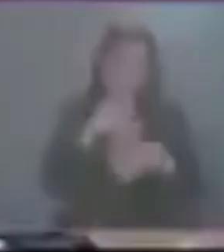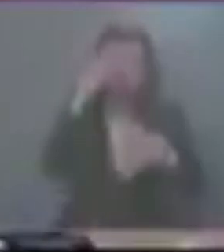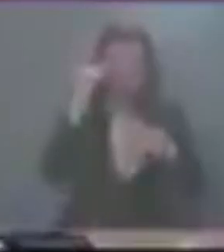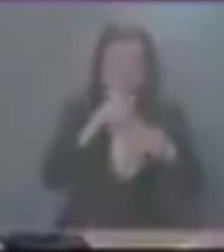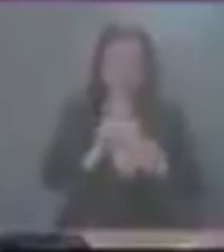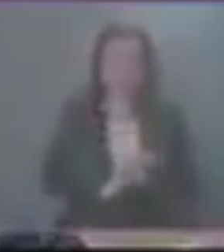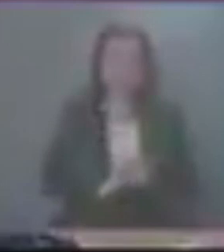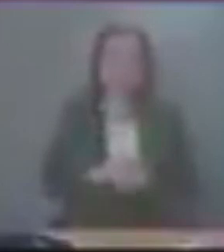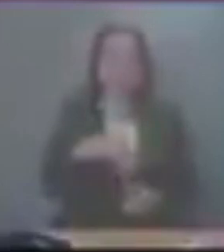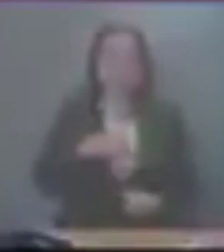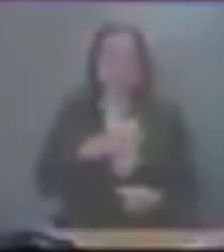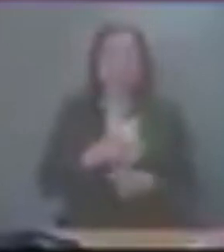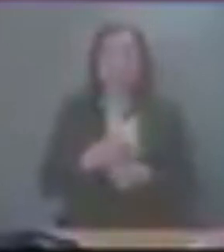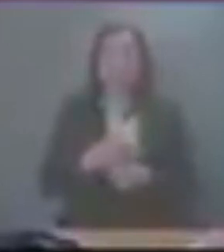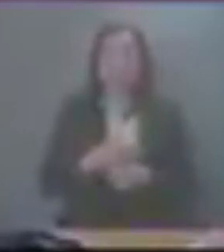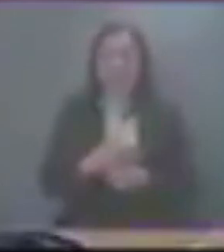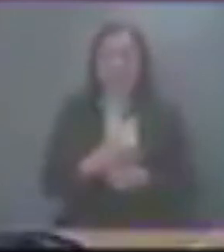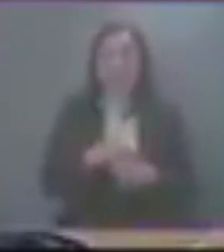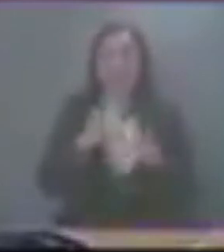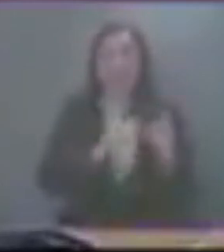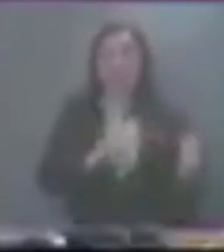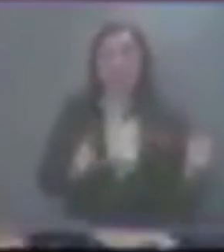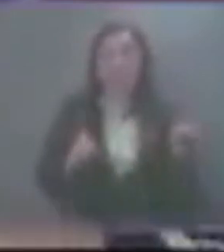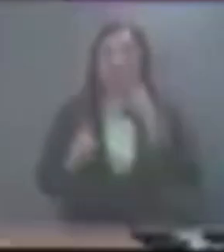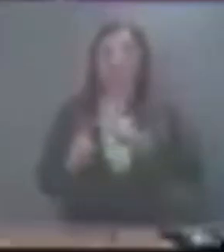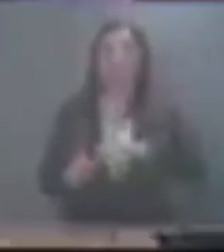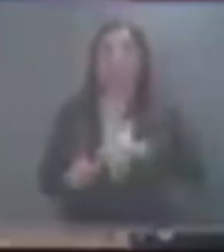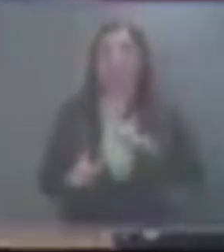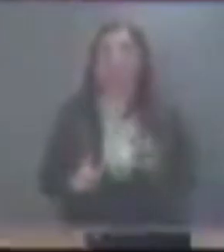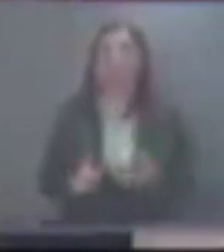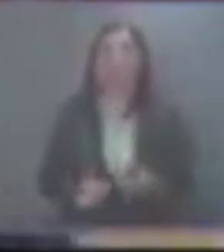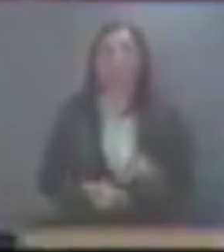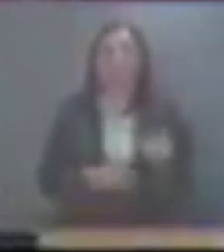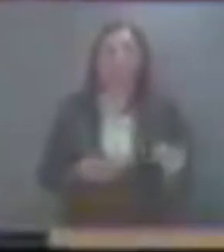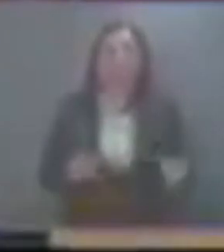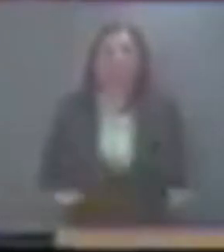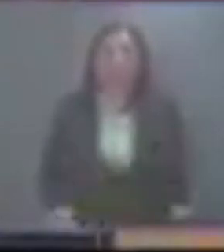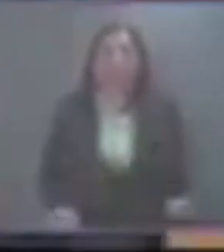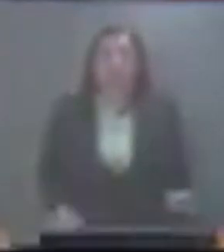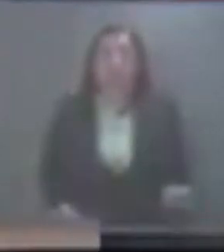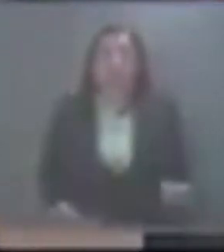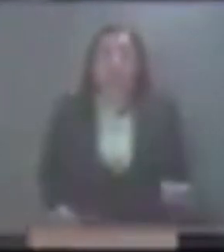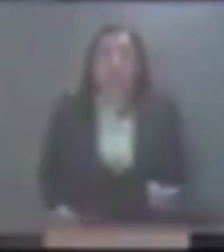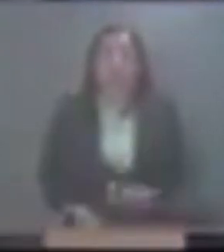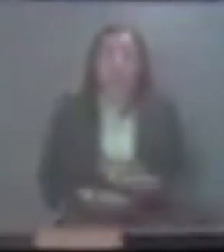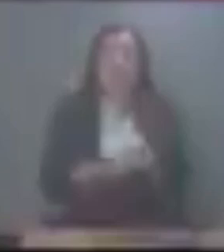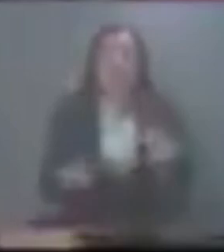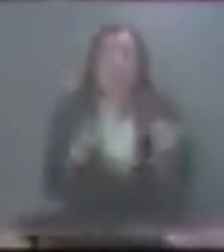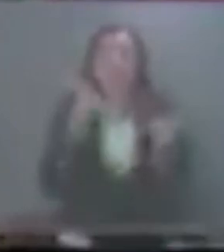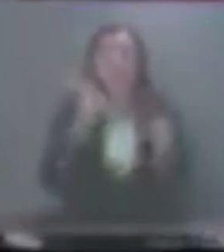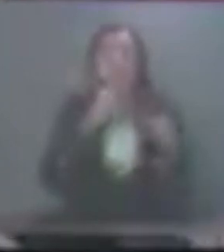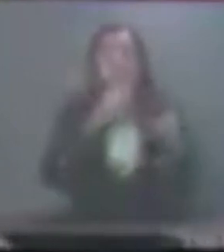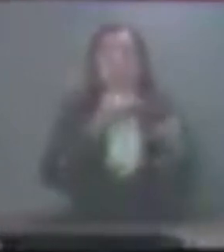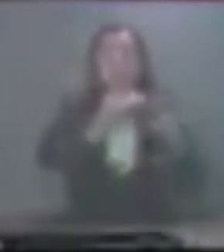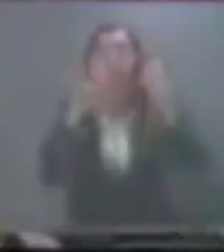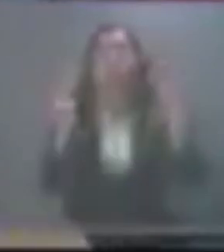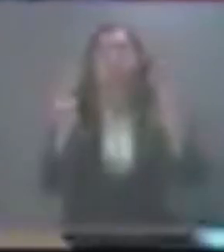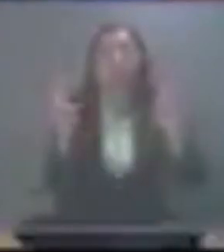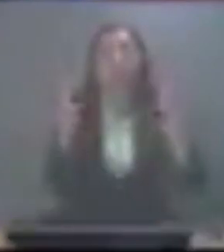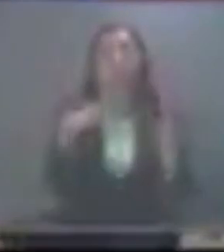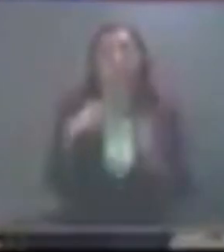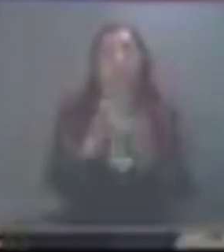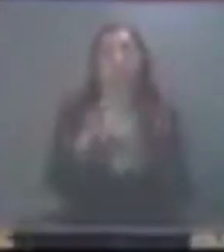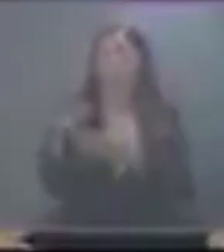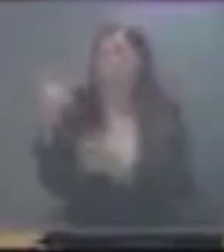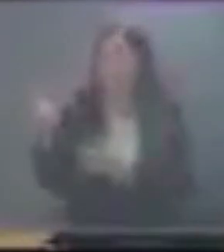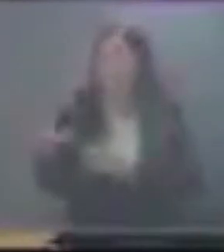de mi infracción o sea que para estar en paz le